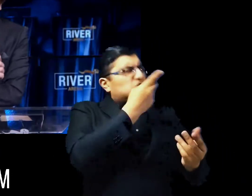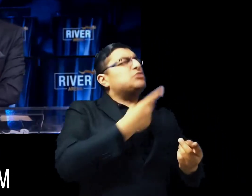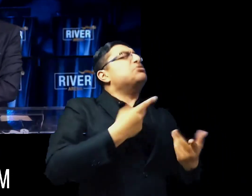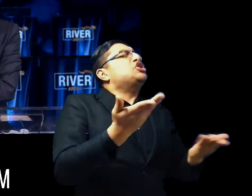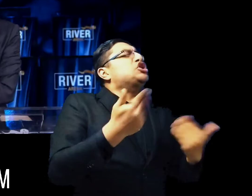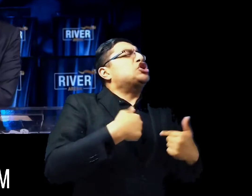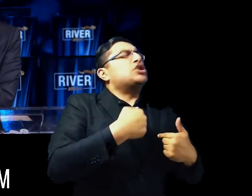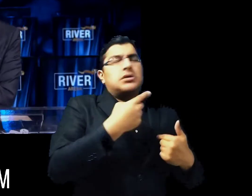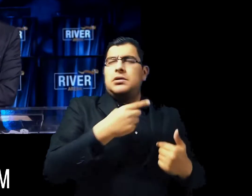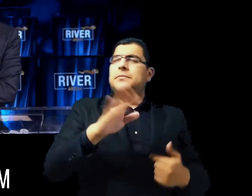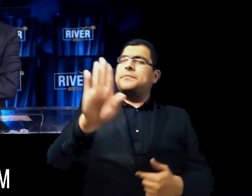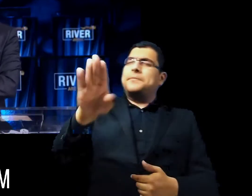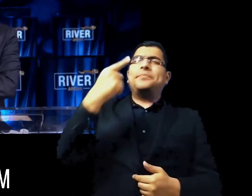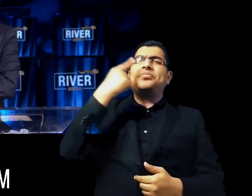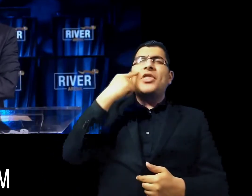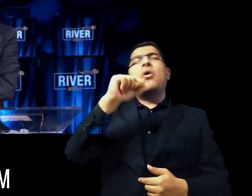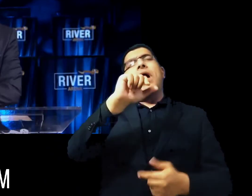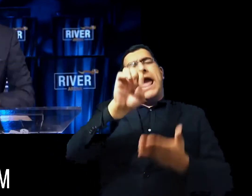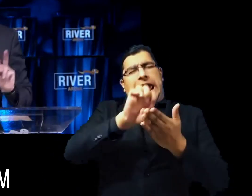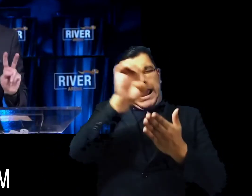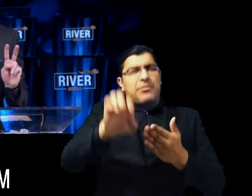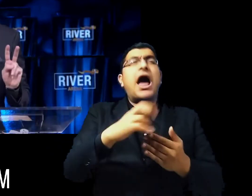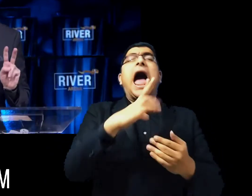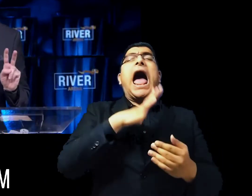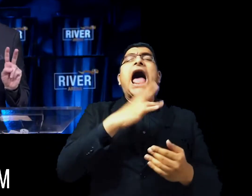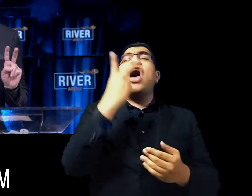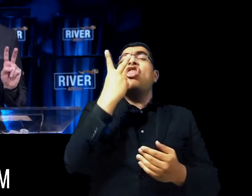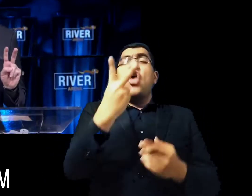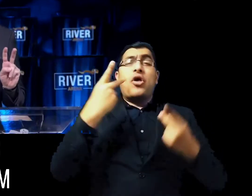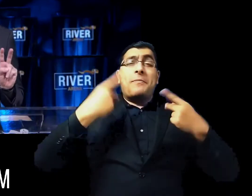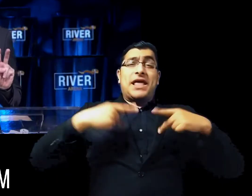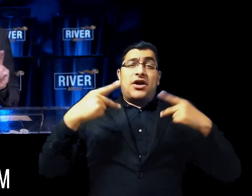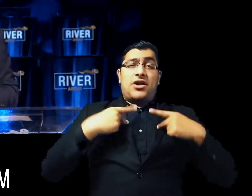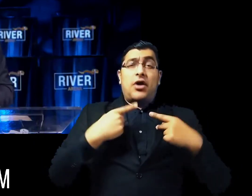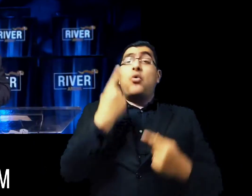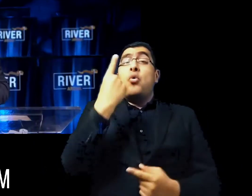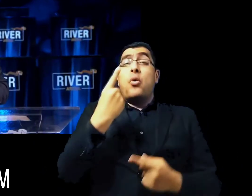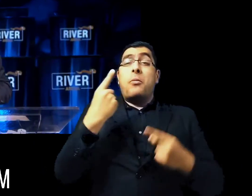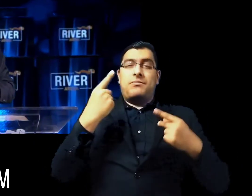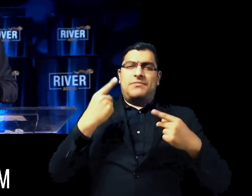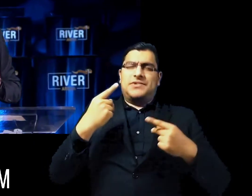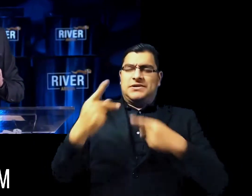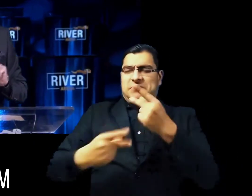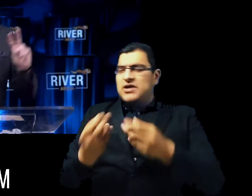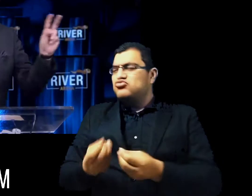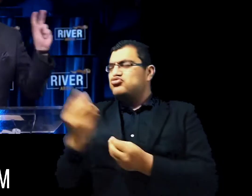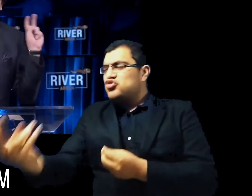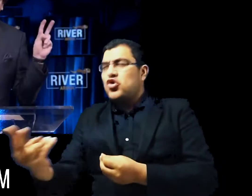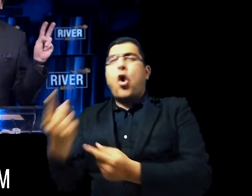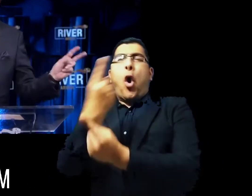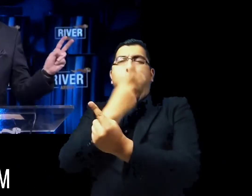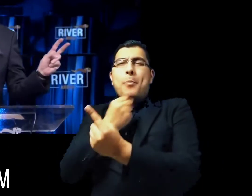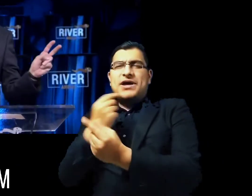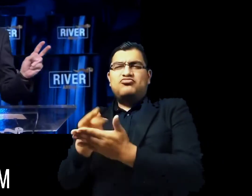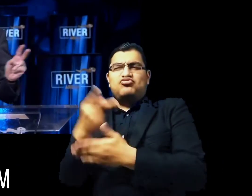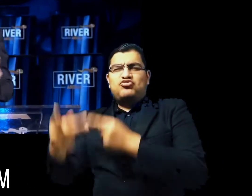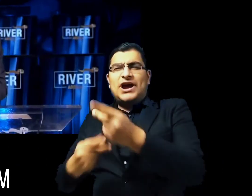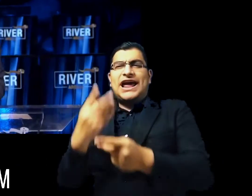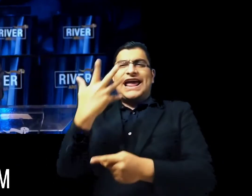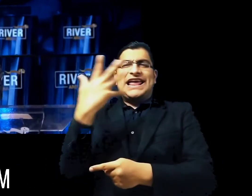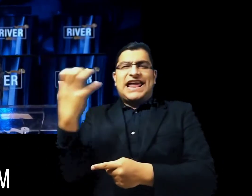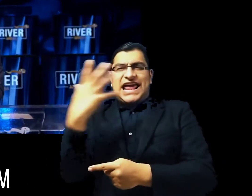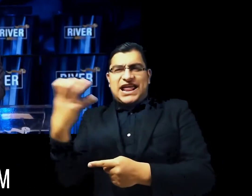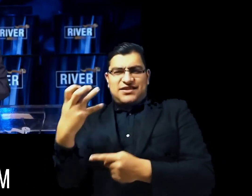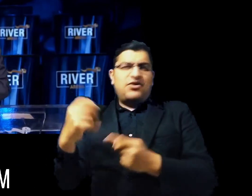Mira, un prestamista tenía dos deudores. Uno le debía 500 denarios, el